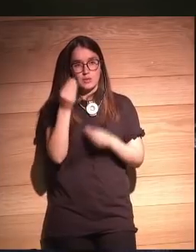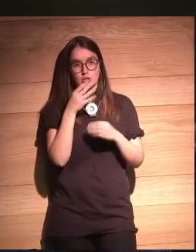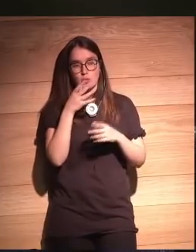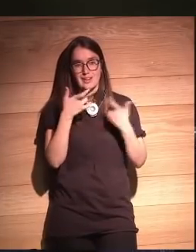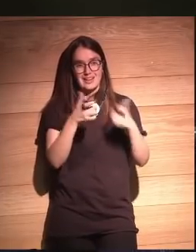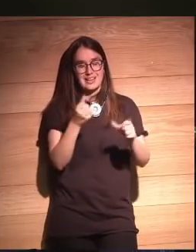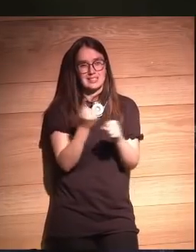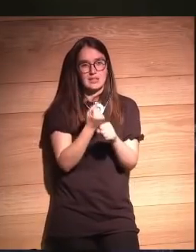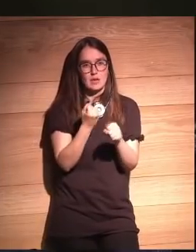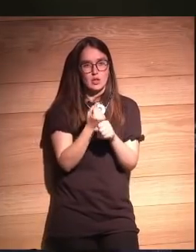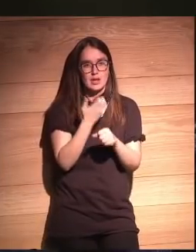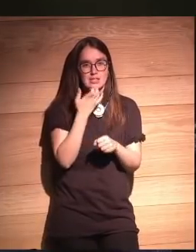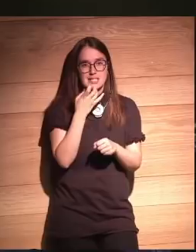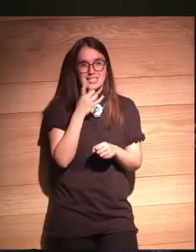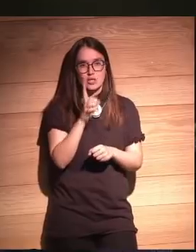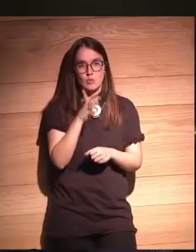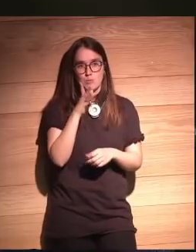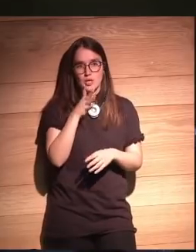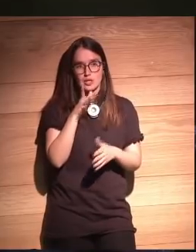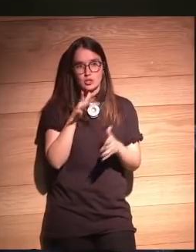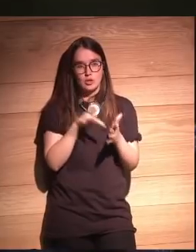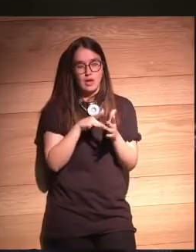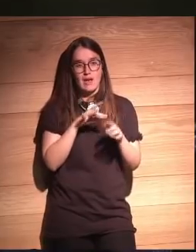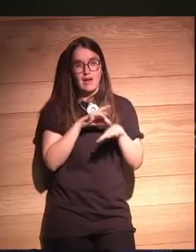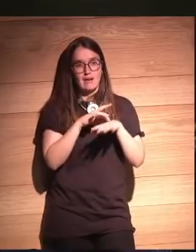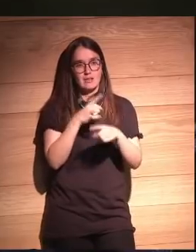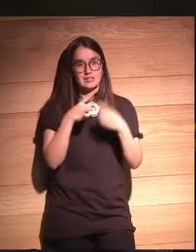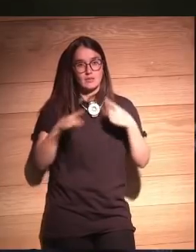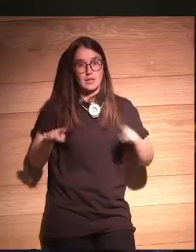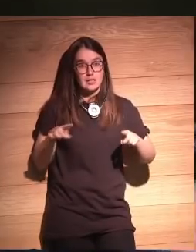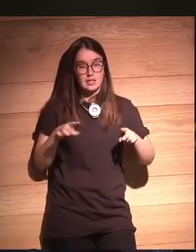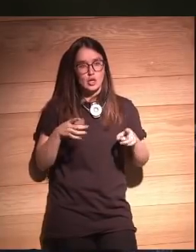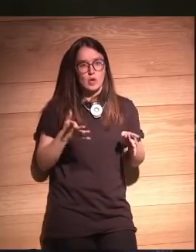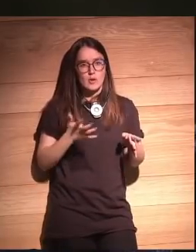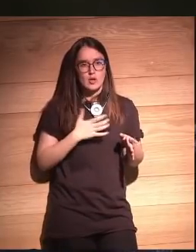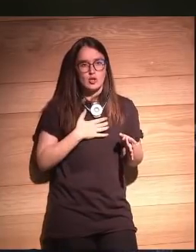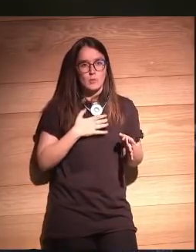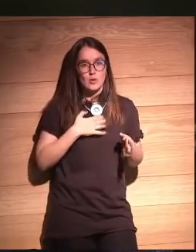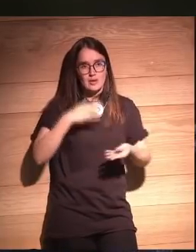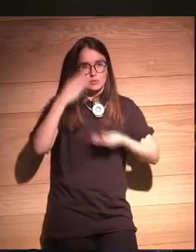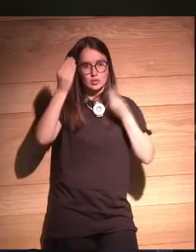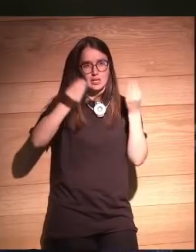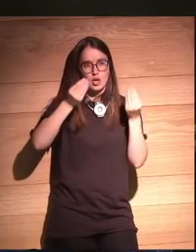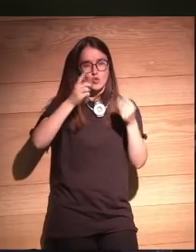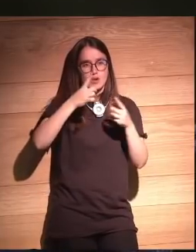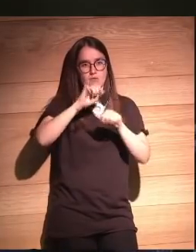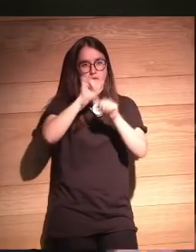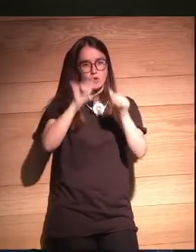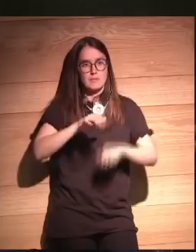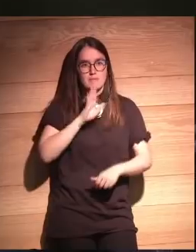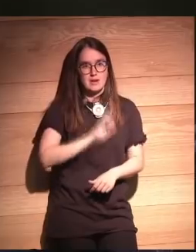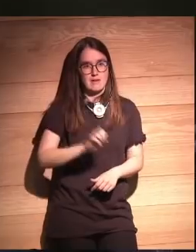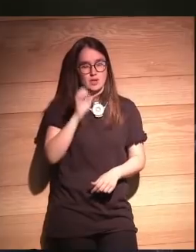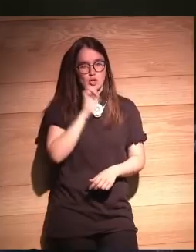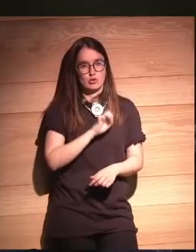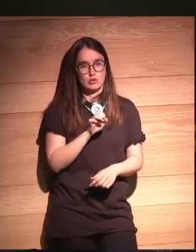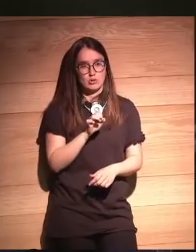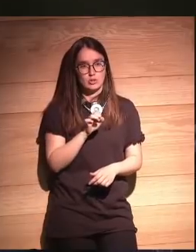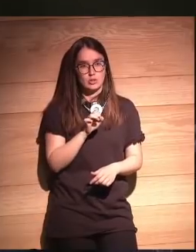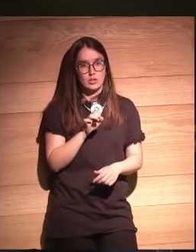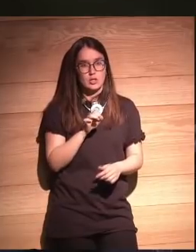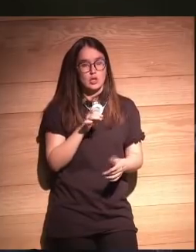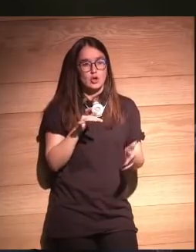clase trabajadora, sino porque son dos agentes distintos. Pero no podemos, creo que una forma estupenda de contrarrestar lo